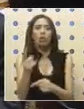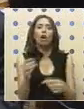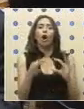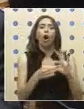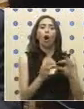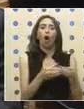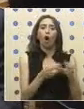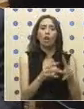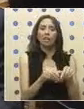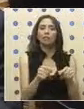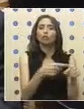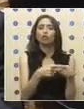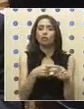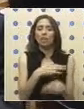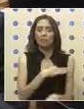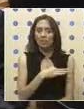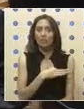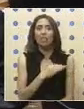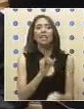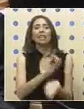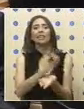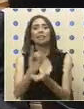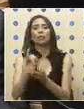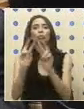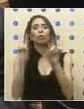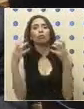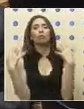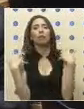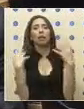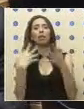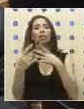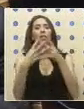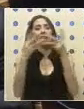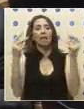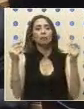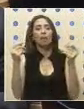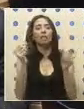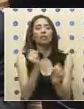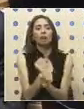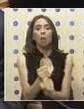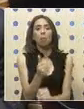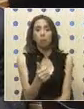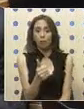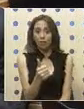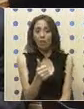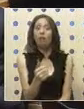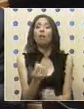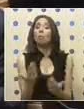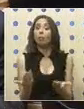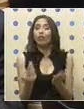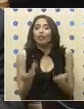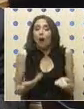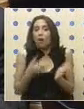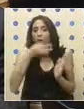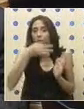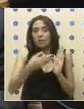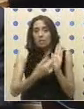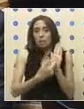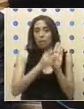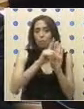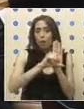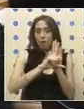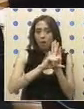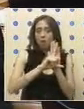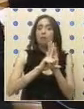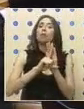sociedad civil, de instituciones vinculadas a temas de transparencia y prioridad, que nos permite decir que esta fue una ley que da un